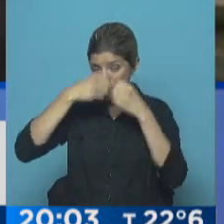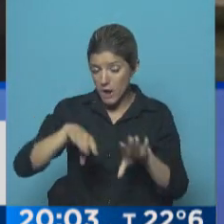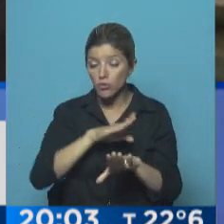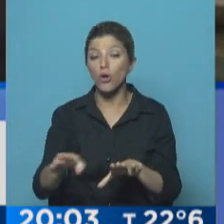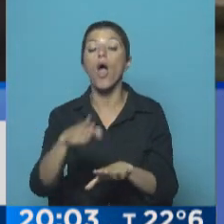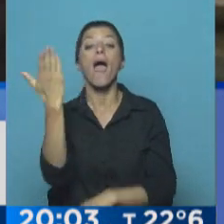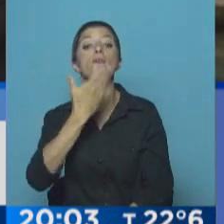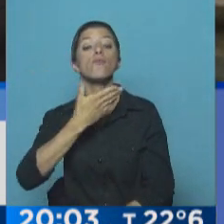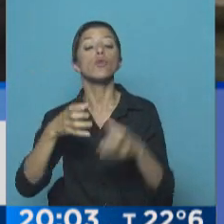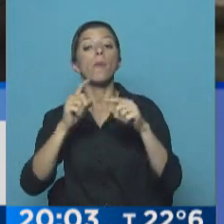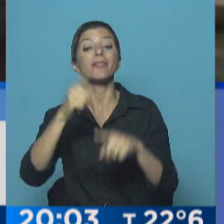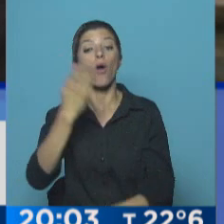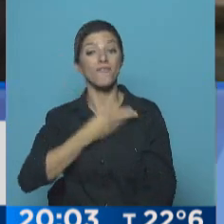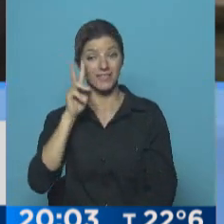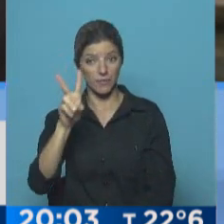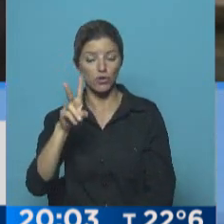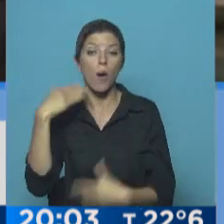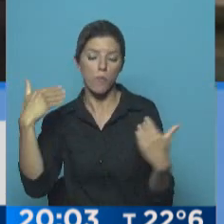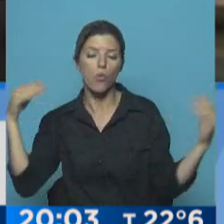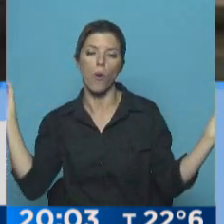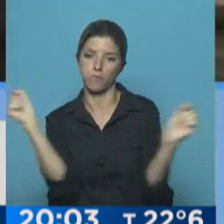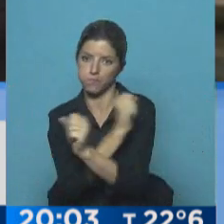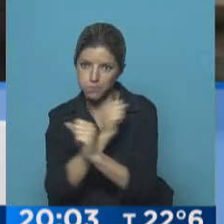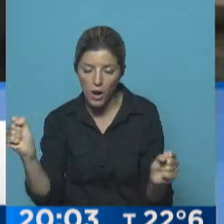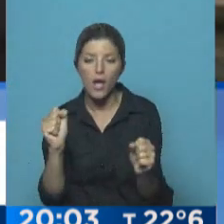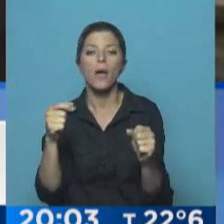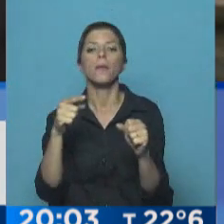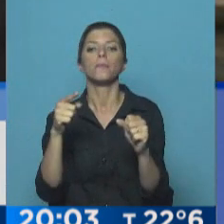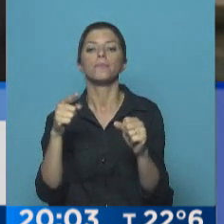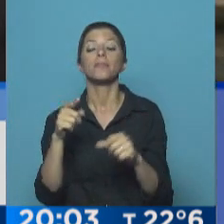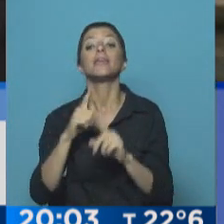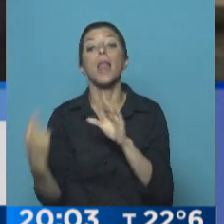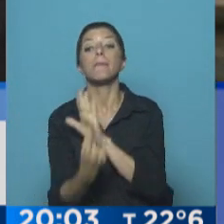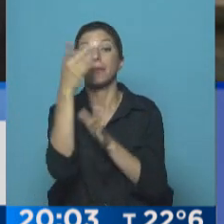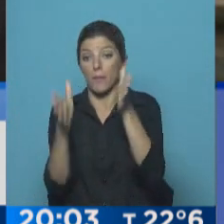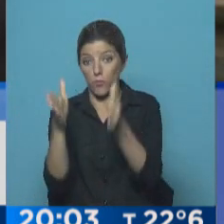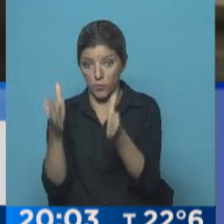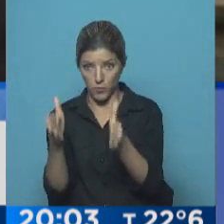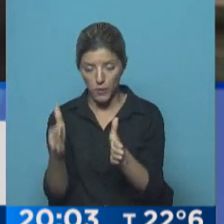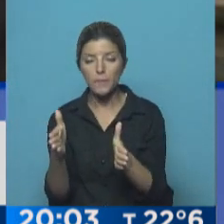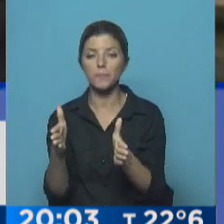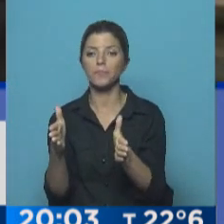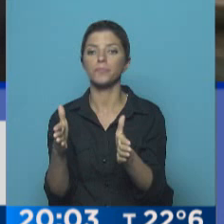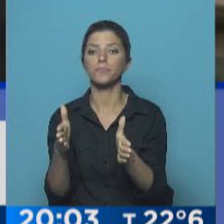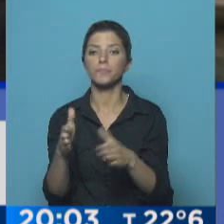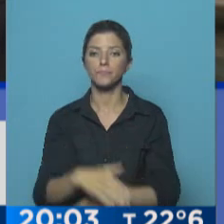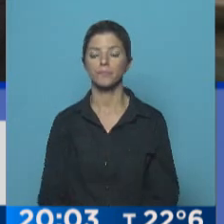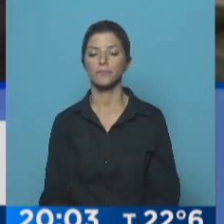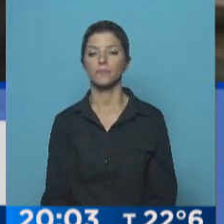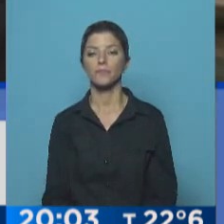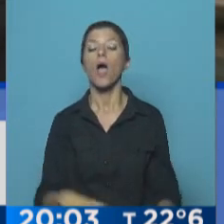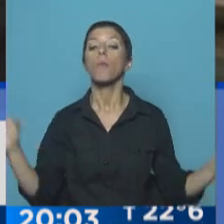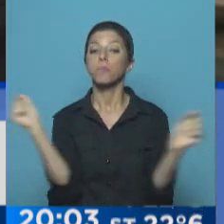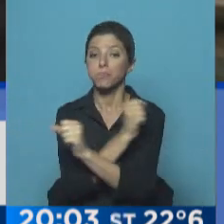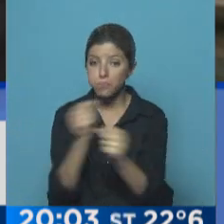logró finalmente el quórum necesario para sesionar. Y allí, en una primera parte de la jornada, se aprobó la creación de